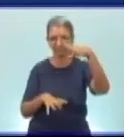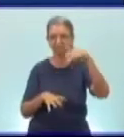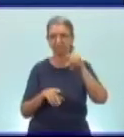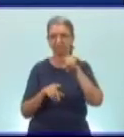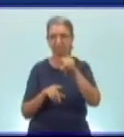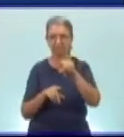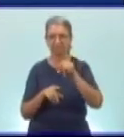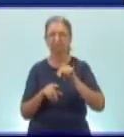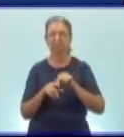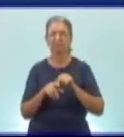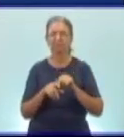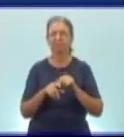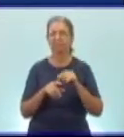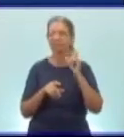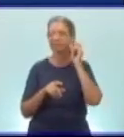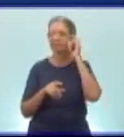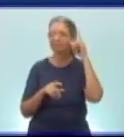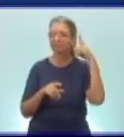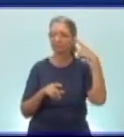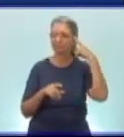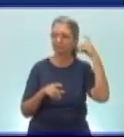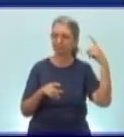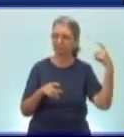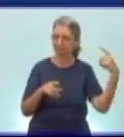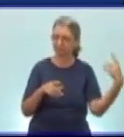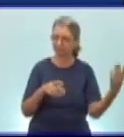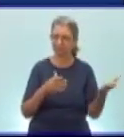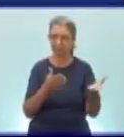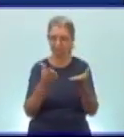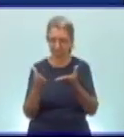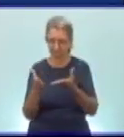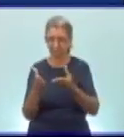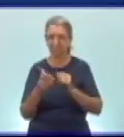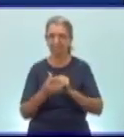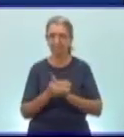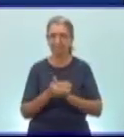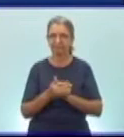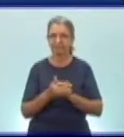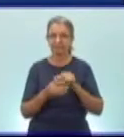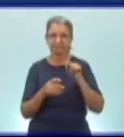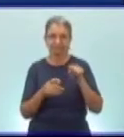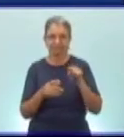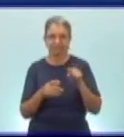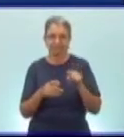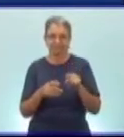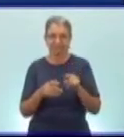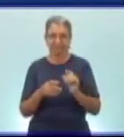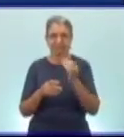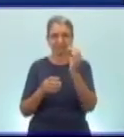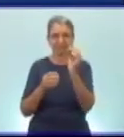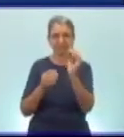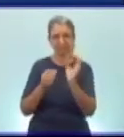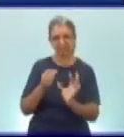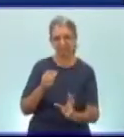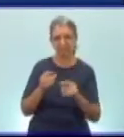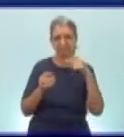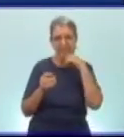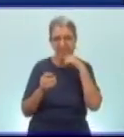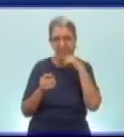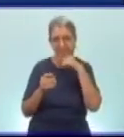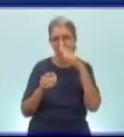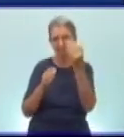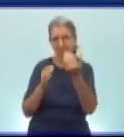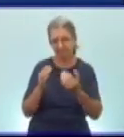trazado nosotros aquí, imaginario positivo hacia la derecha, como está representado. Esa fuerza de gravedad sub X, que es la descomposición de esta fuerza sobre este